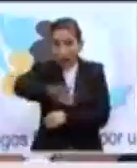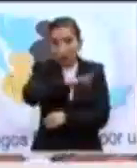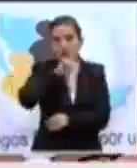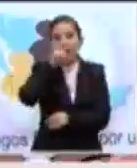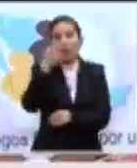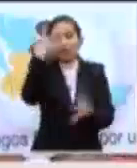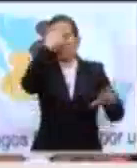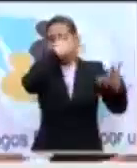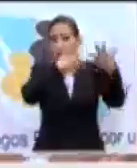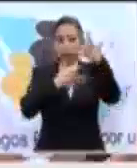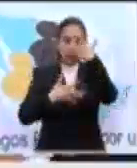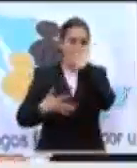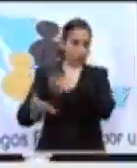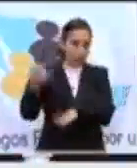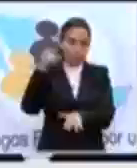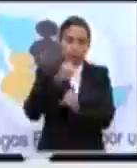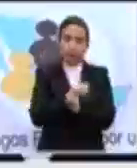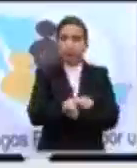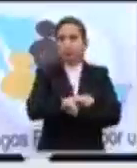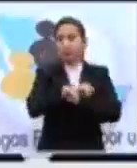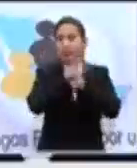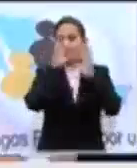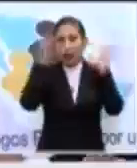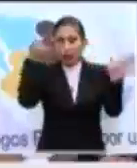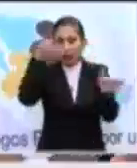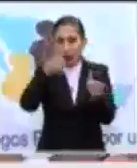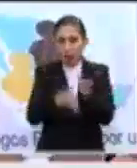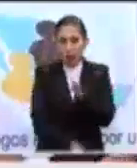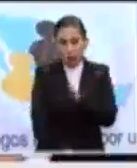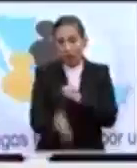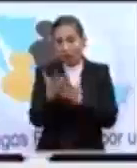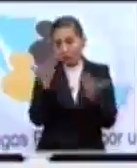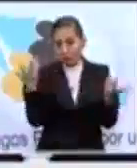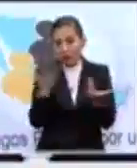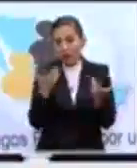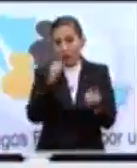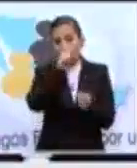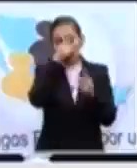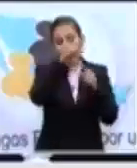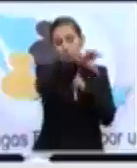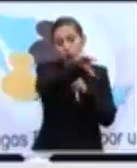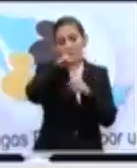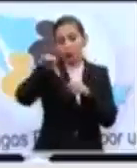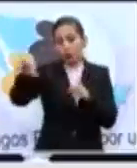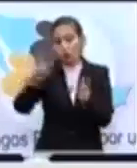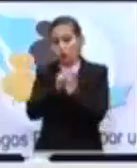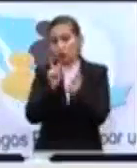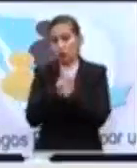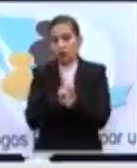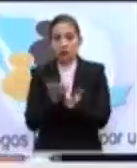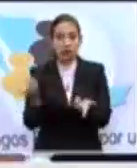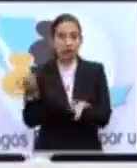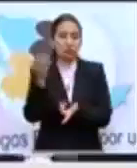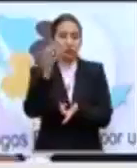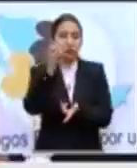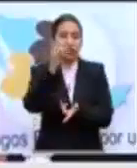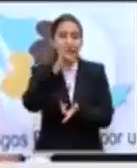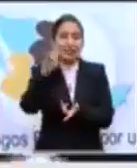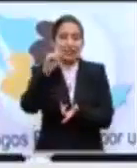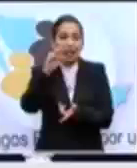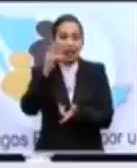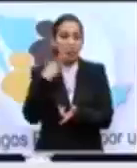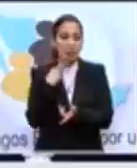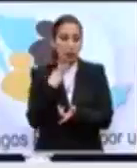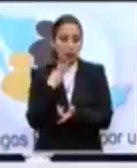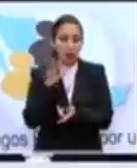una confusión muy profunda aquí, que incluso se ha llevado a ciertos segmentos de los partidos de izquierda. Por ejemplo, señalaría